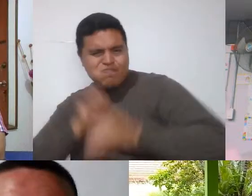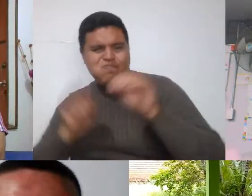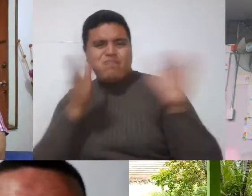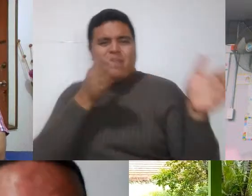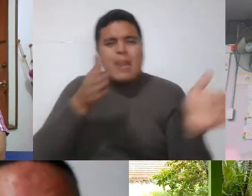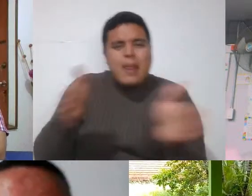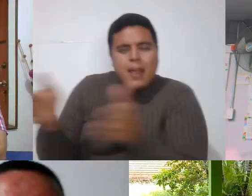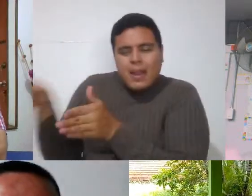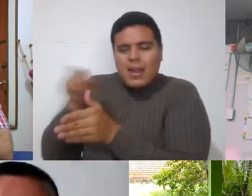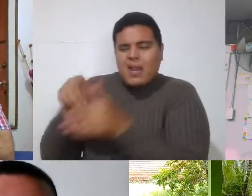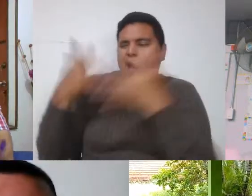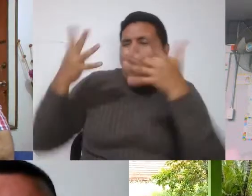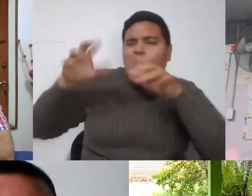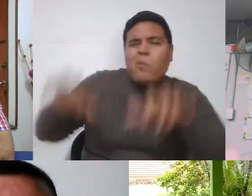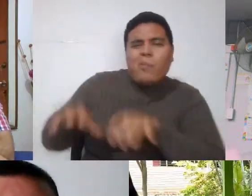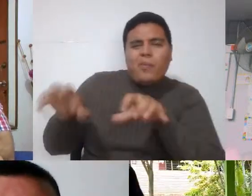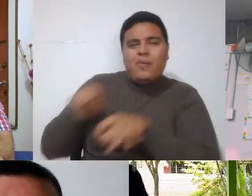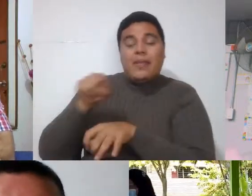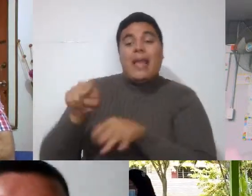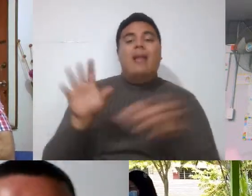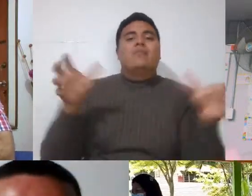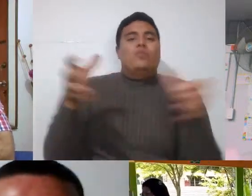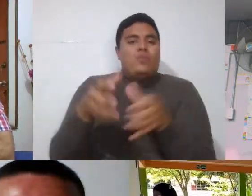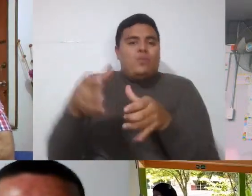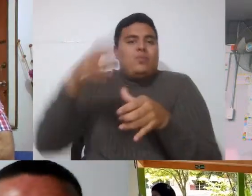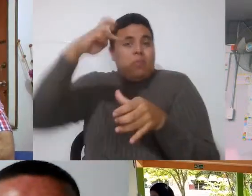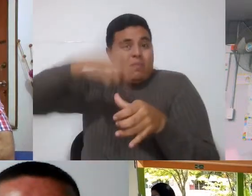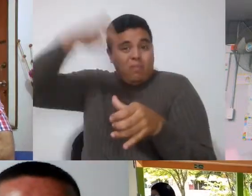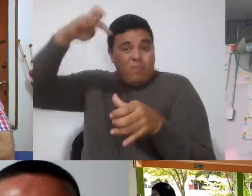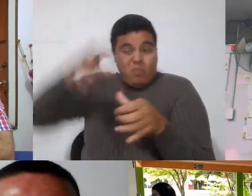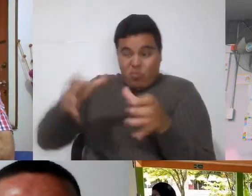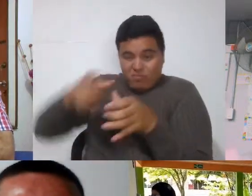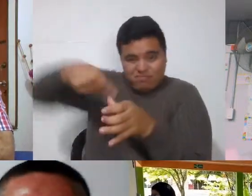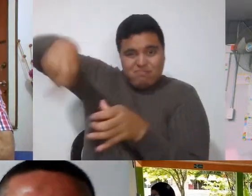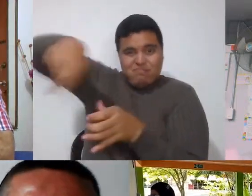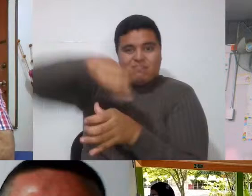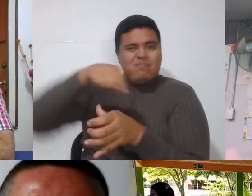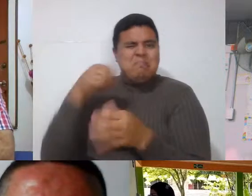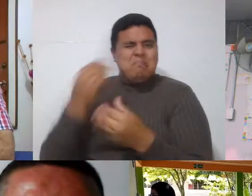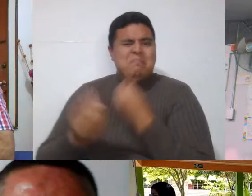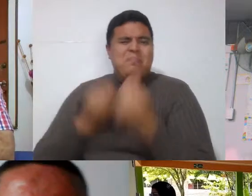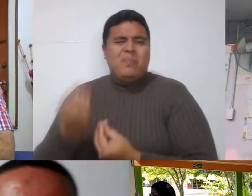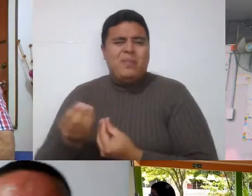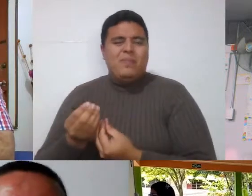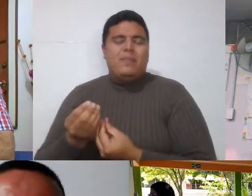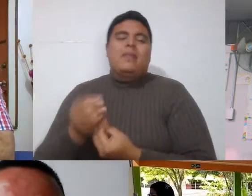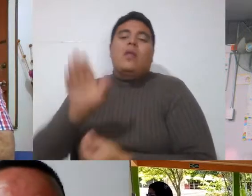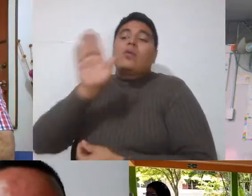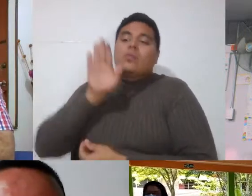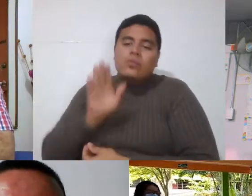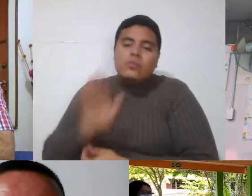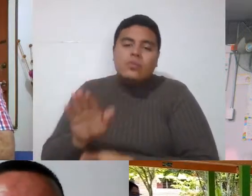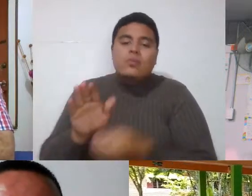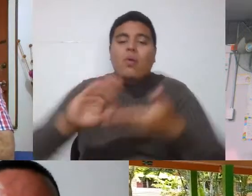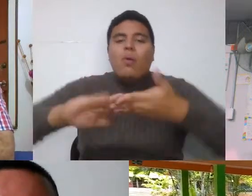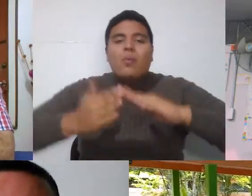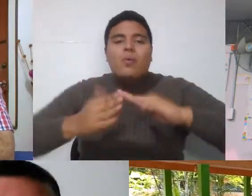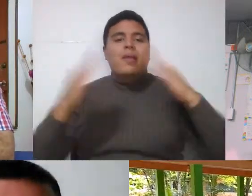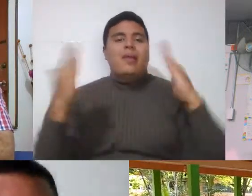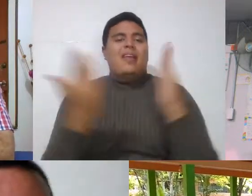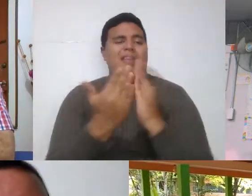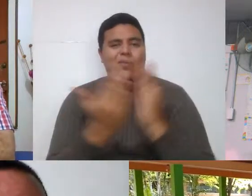Con ese equipo profesional, pues se hace una intervención permanente en la comunidad educativa